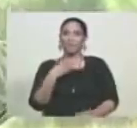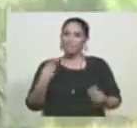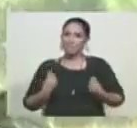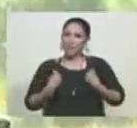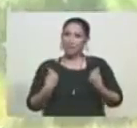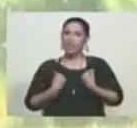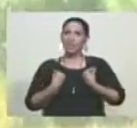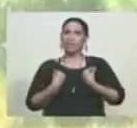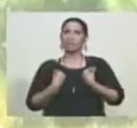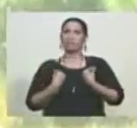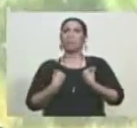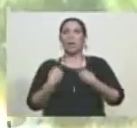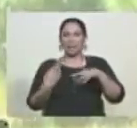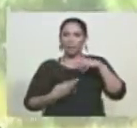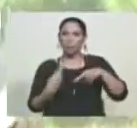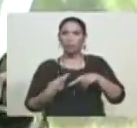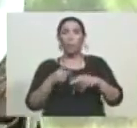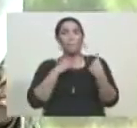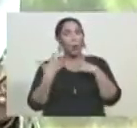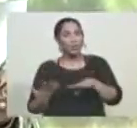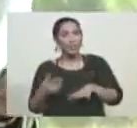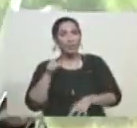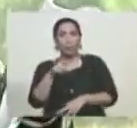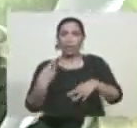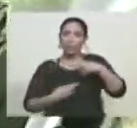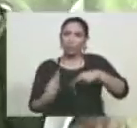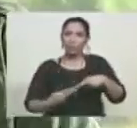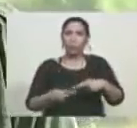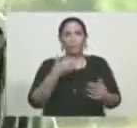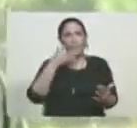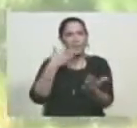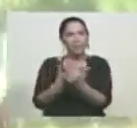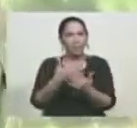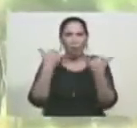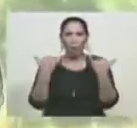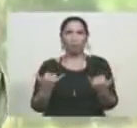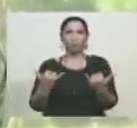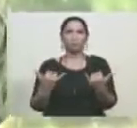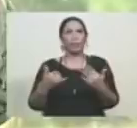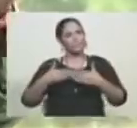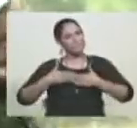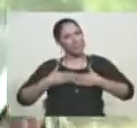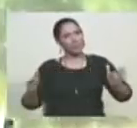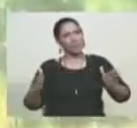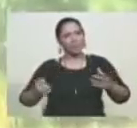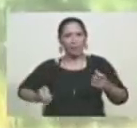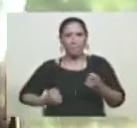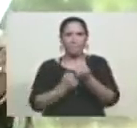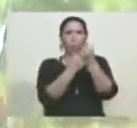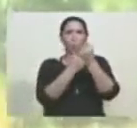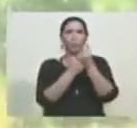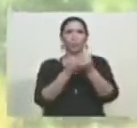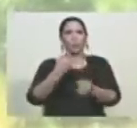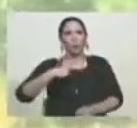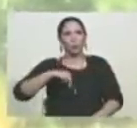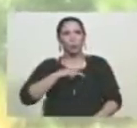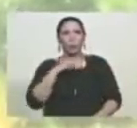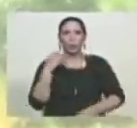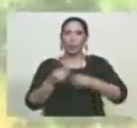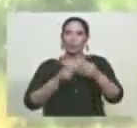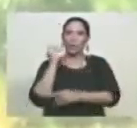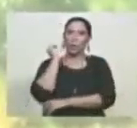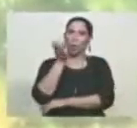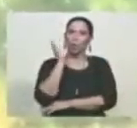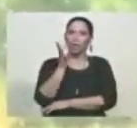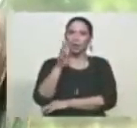que morir por ella. Y entonces nosotros le pedimos desde ya que nos permita, nos apoye para nosotros hacer el